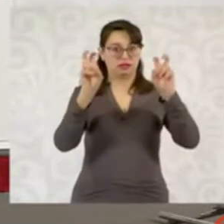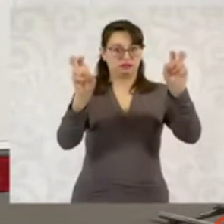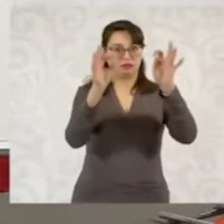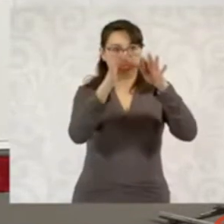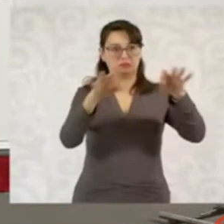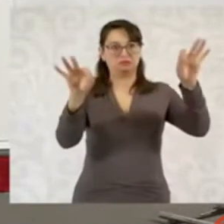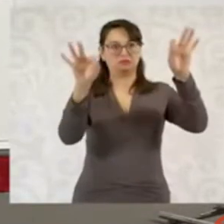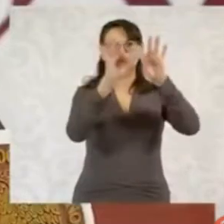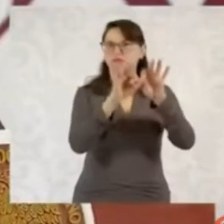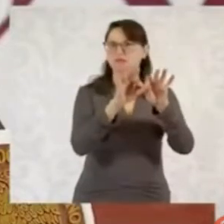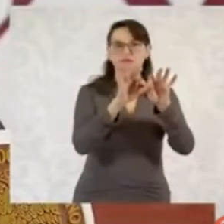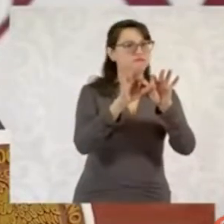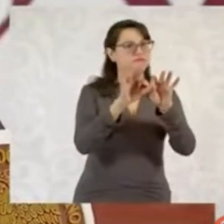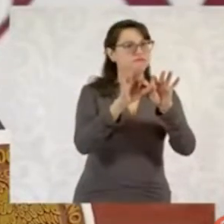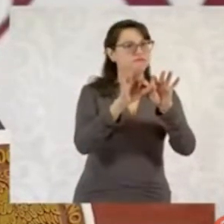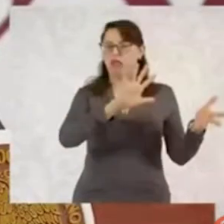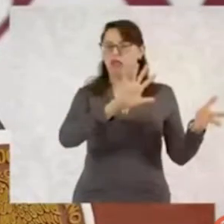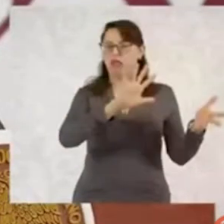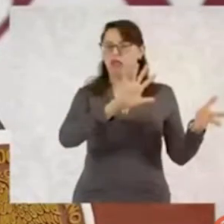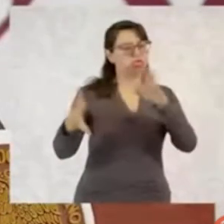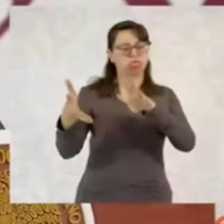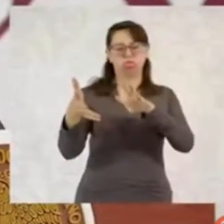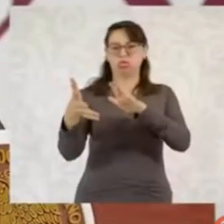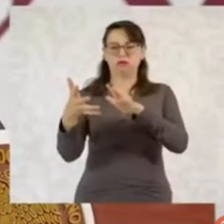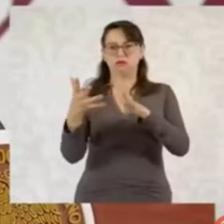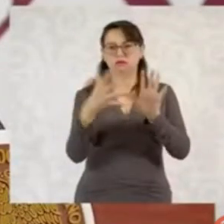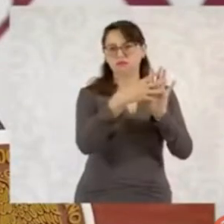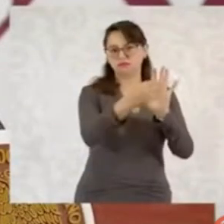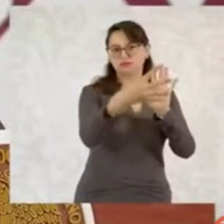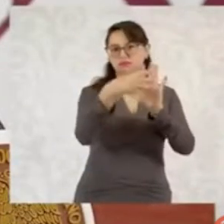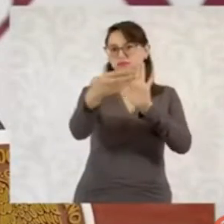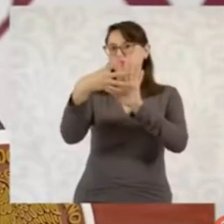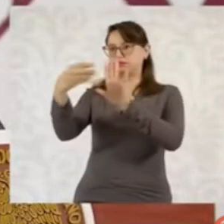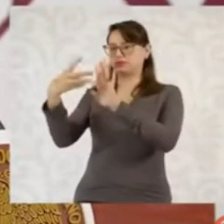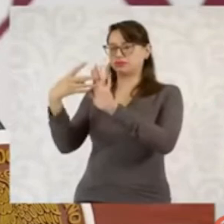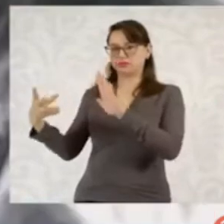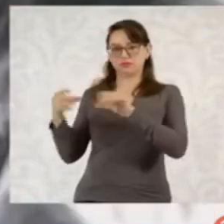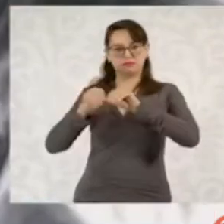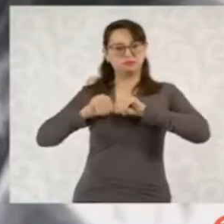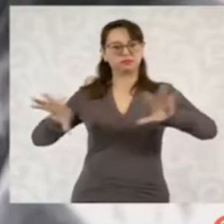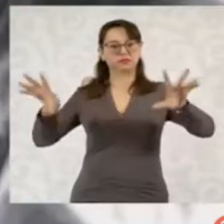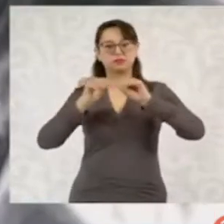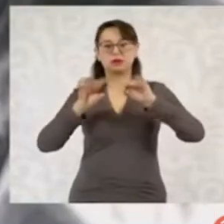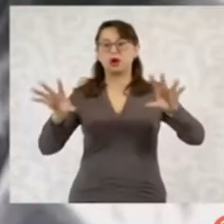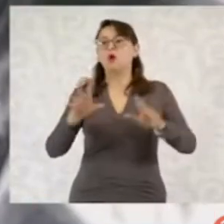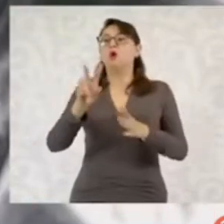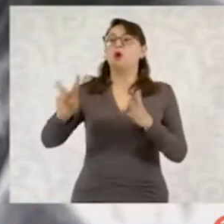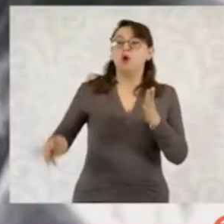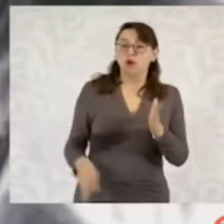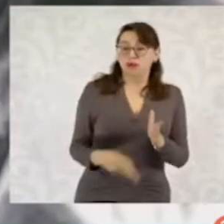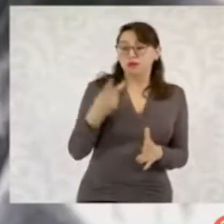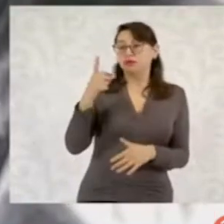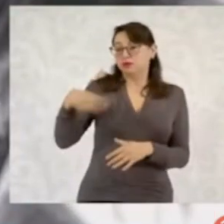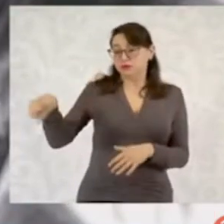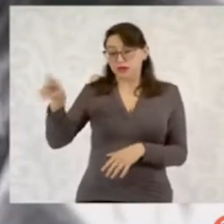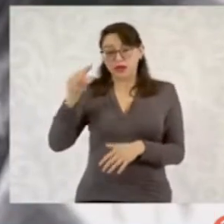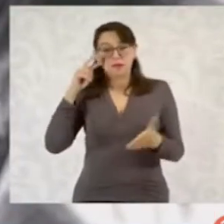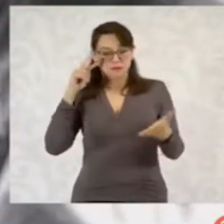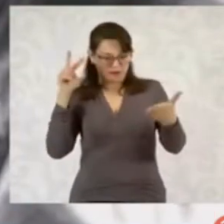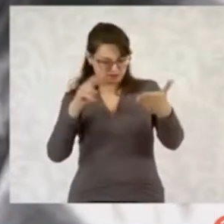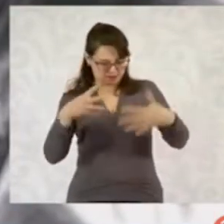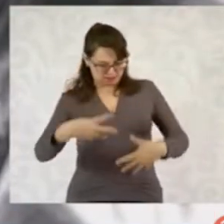Marieto, Elena Chávez. De nueva cuenta, la invitación a que revisen estas cuentas y veamos cómo